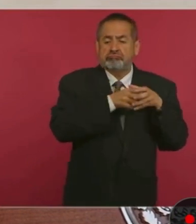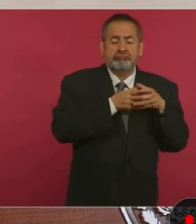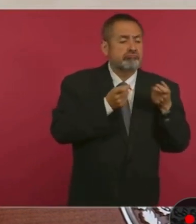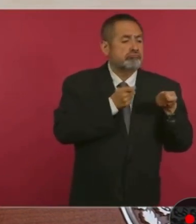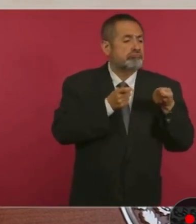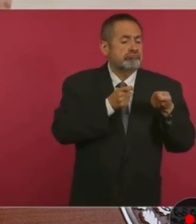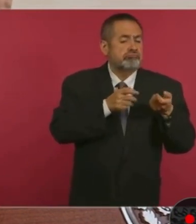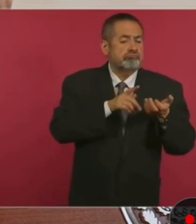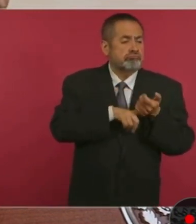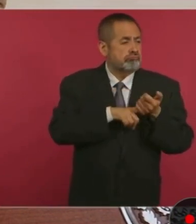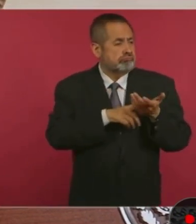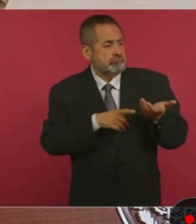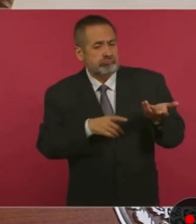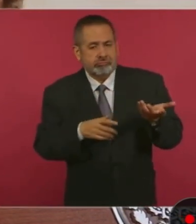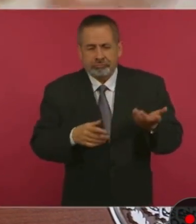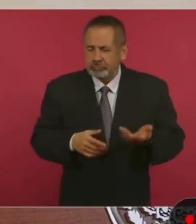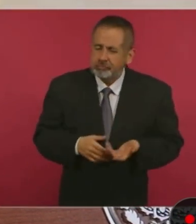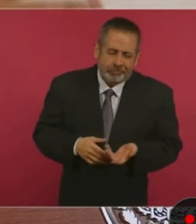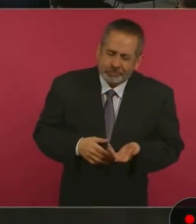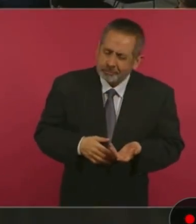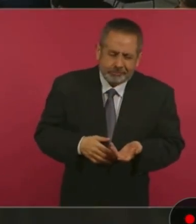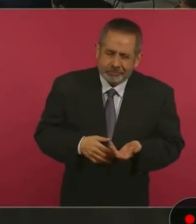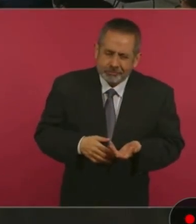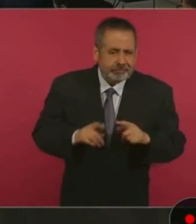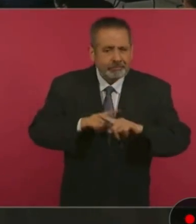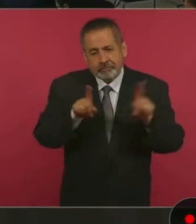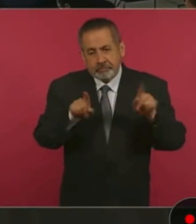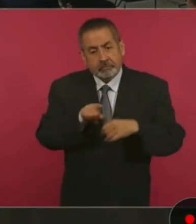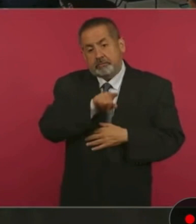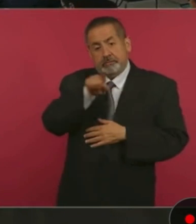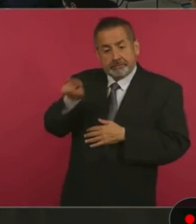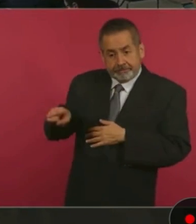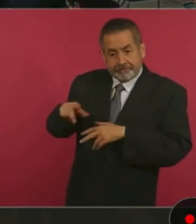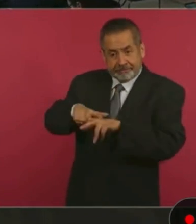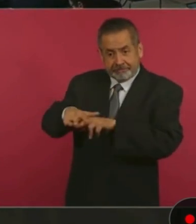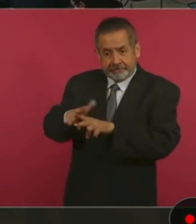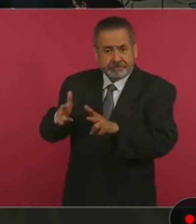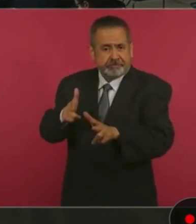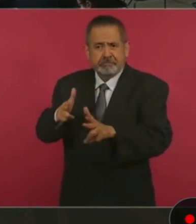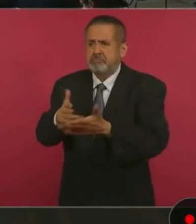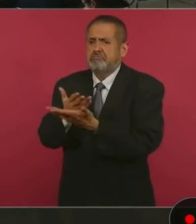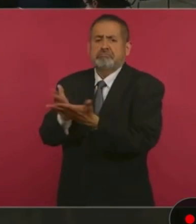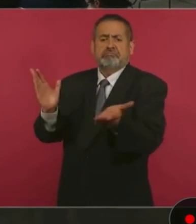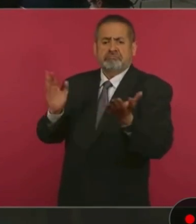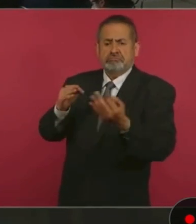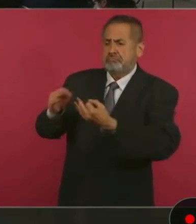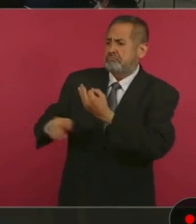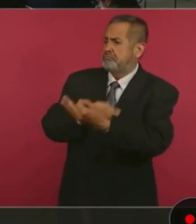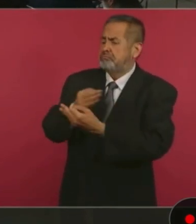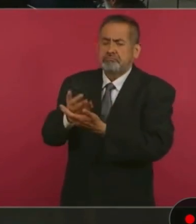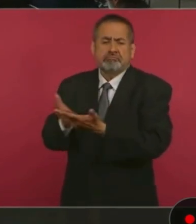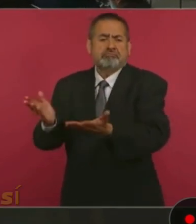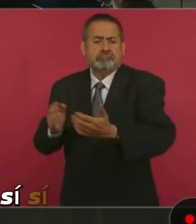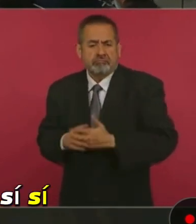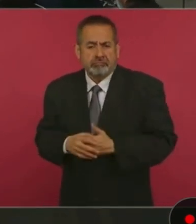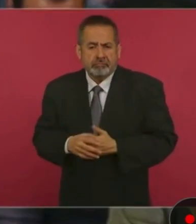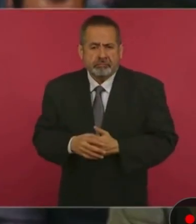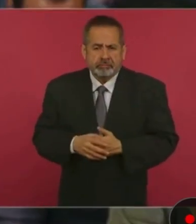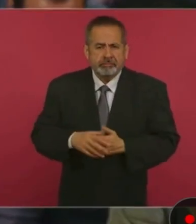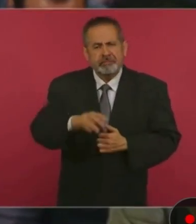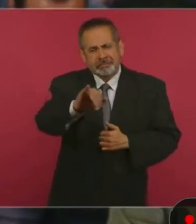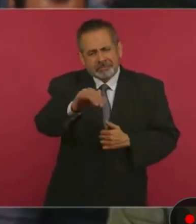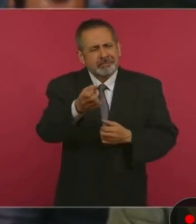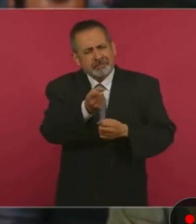Lo otro es obra en beneficio del pueblo. Porque son varios los fideicomisos que ya están teniendo las Fuerzas